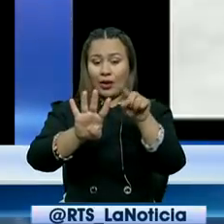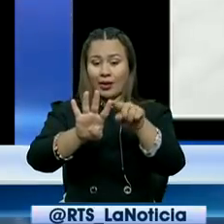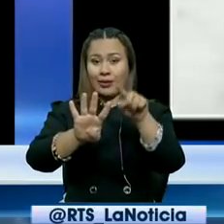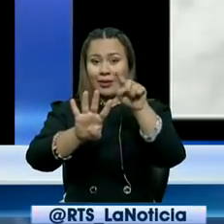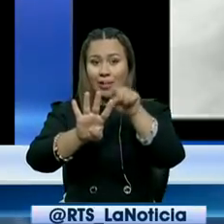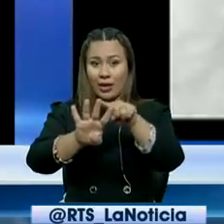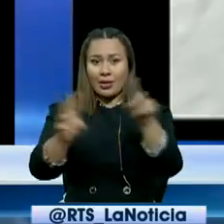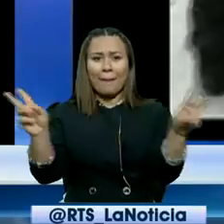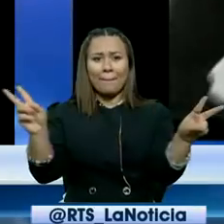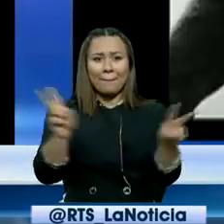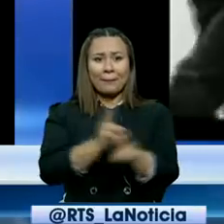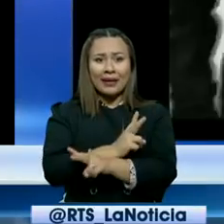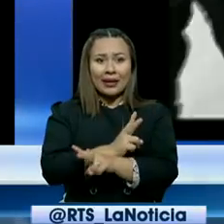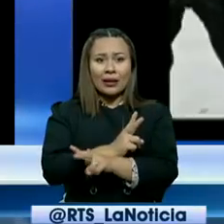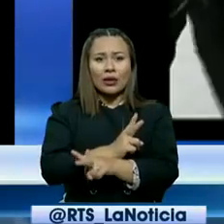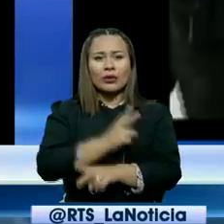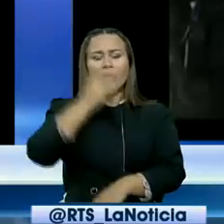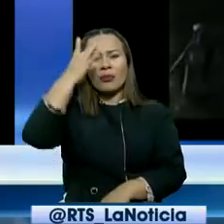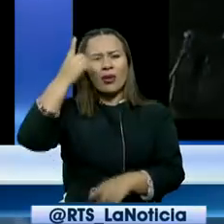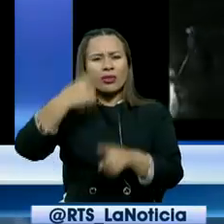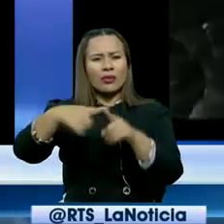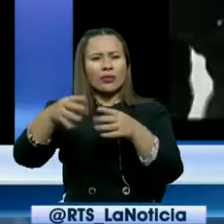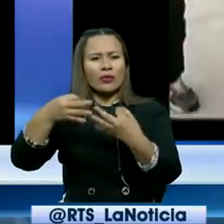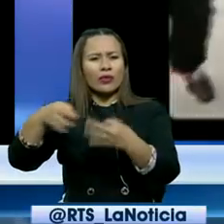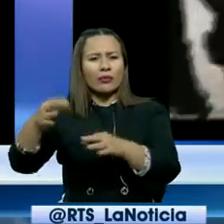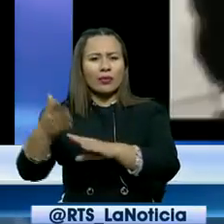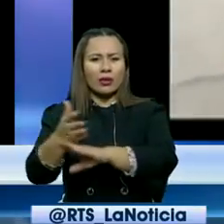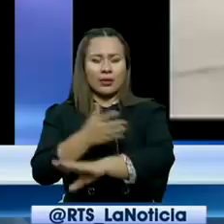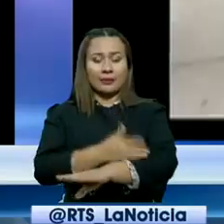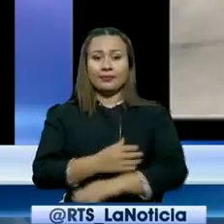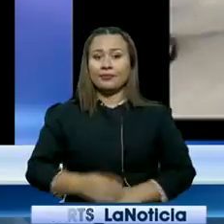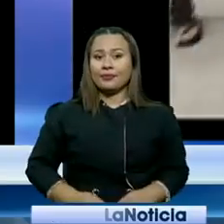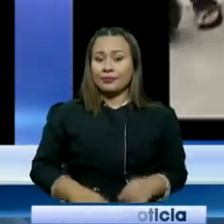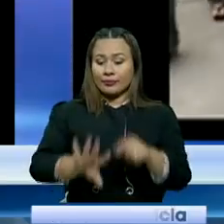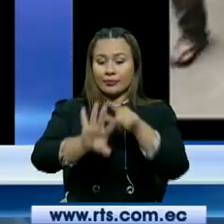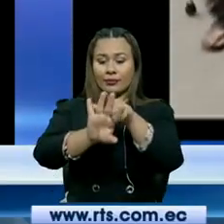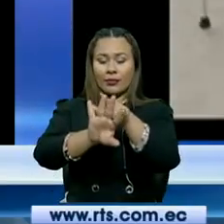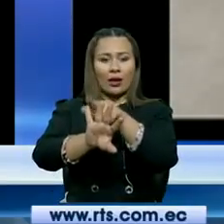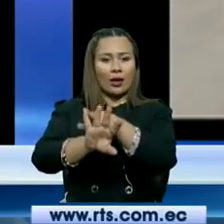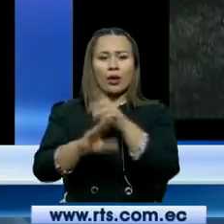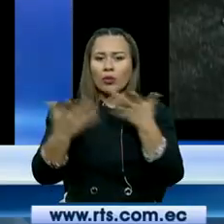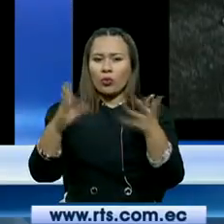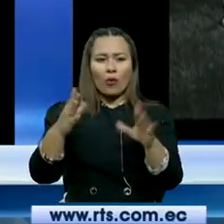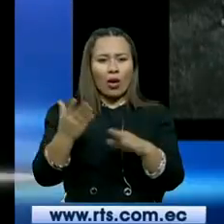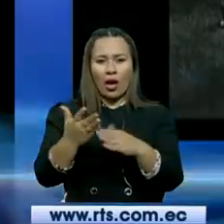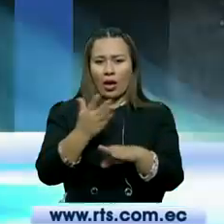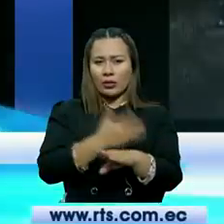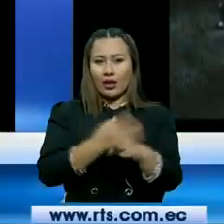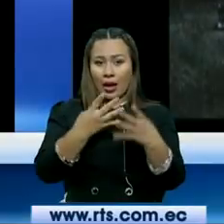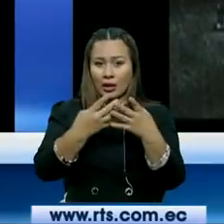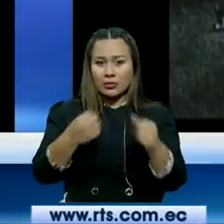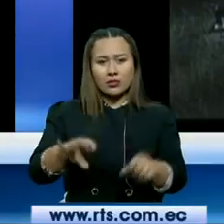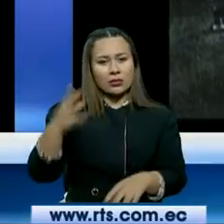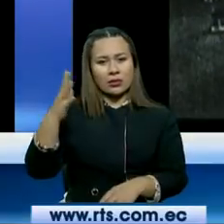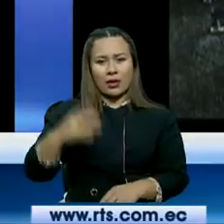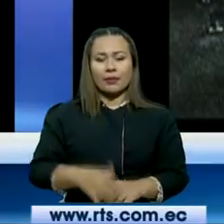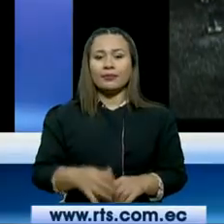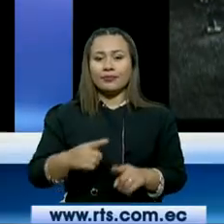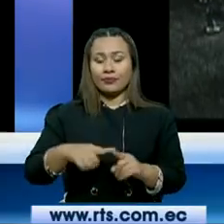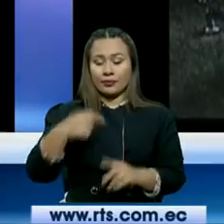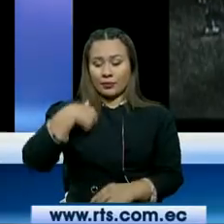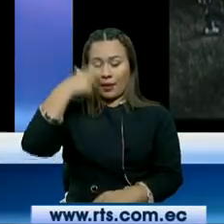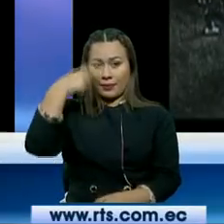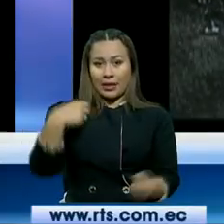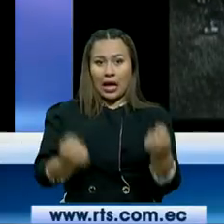detenciones. Por diferentes causas anteriores, los otros 2 no registran detenciones anteriores. El afectado reconoció plenamente